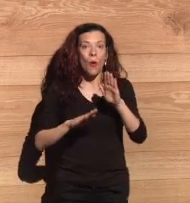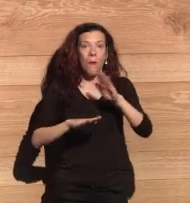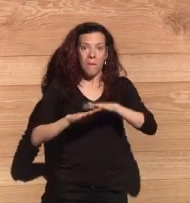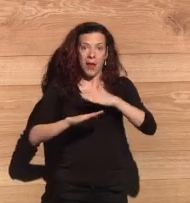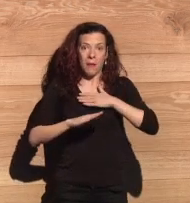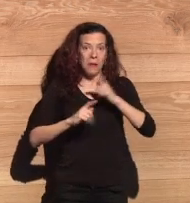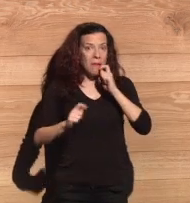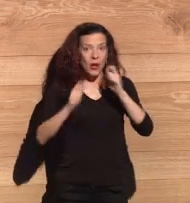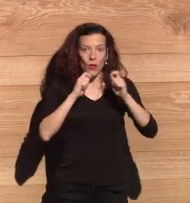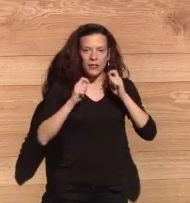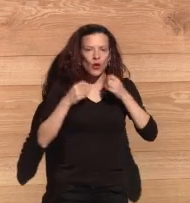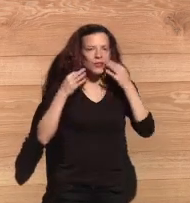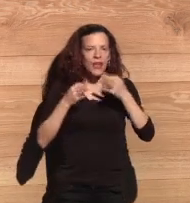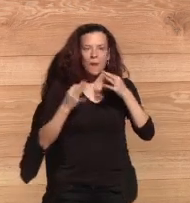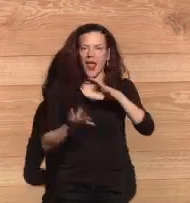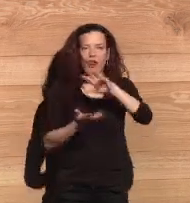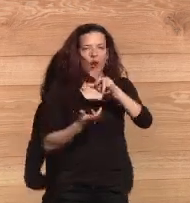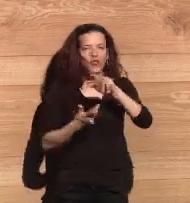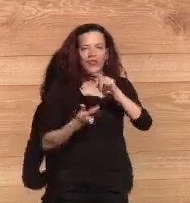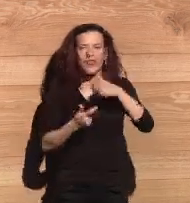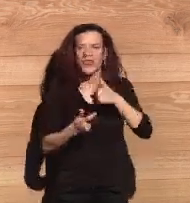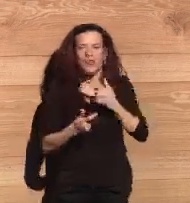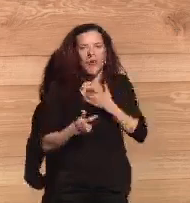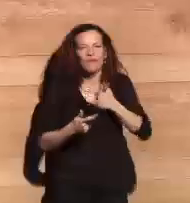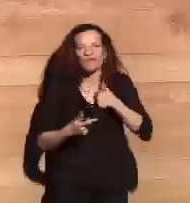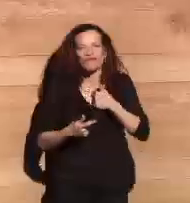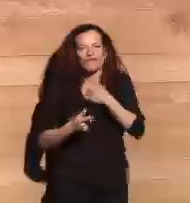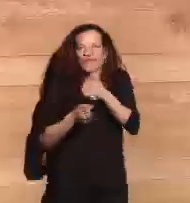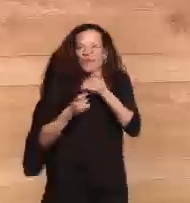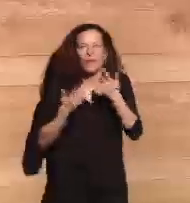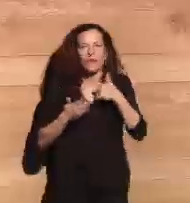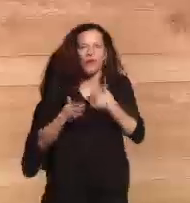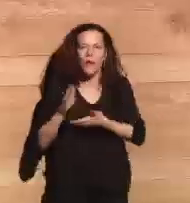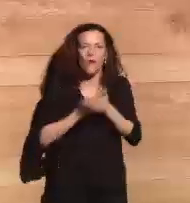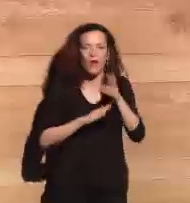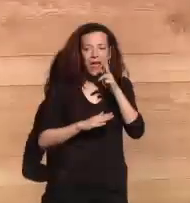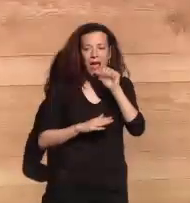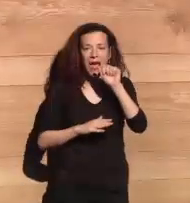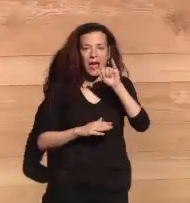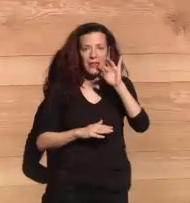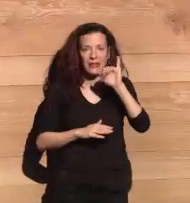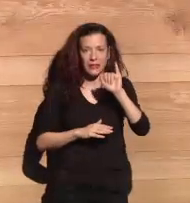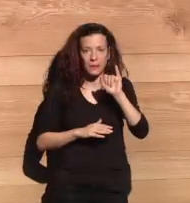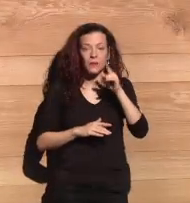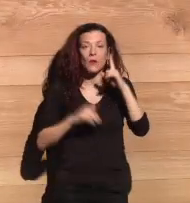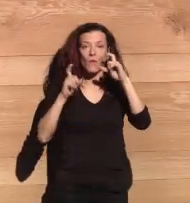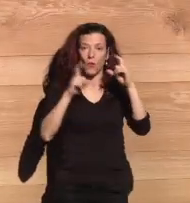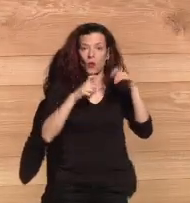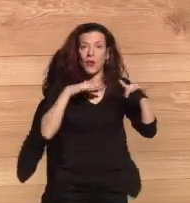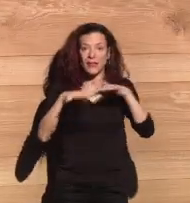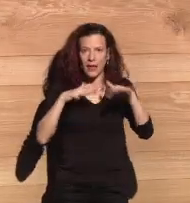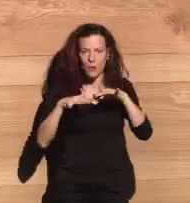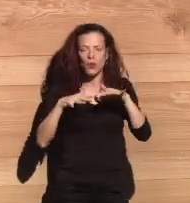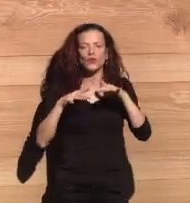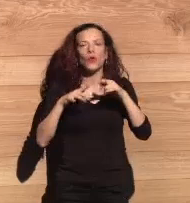siempre fue la noticia, y entonces seguí haciendo, y me fui a Haití. ¿Son fotos del terremoto? Del